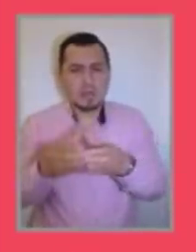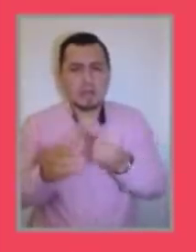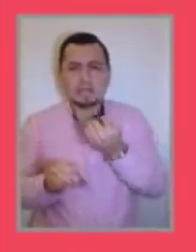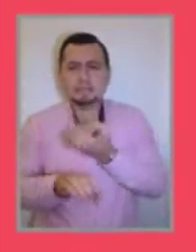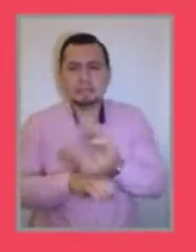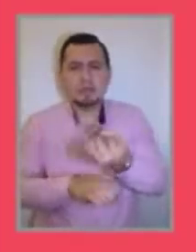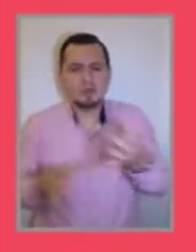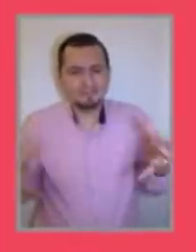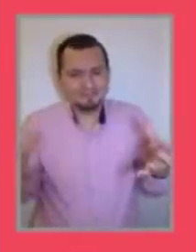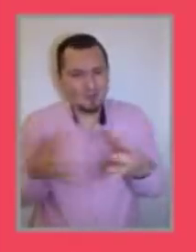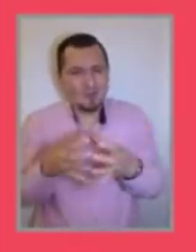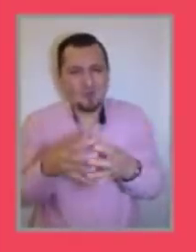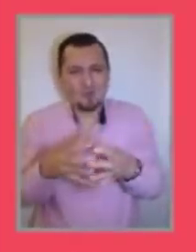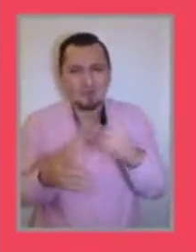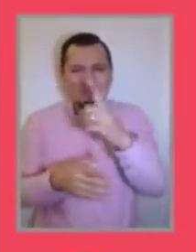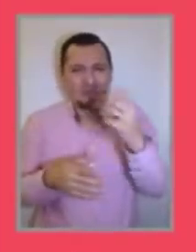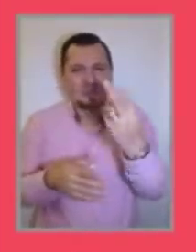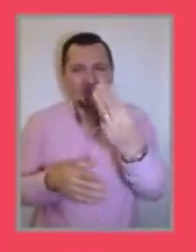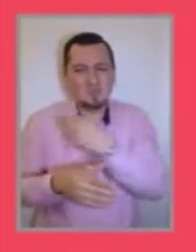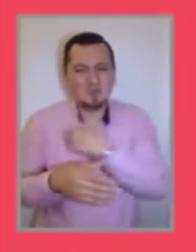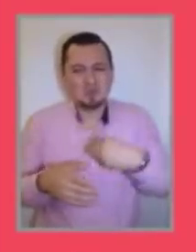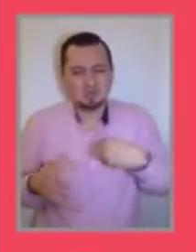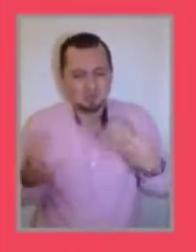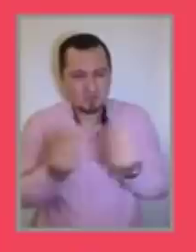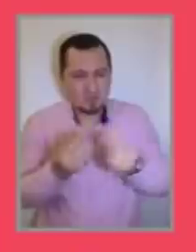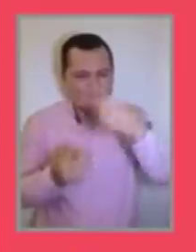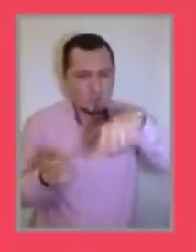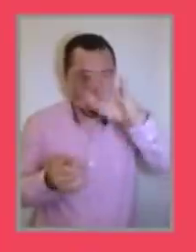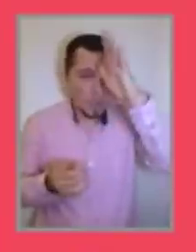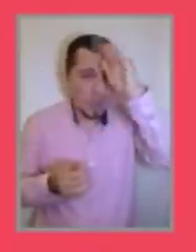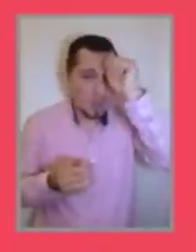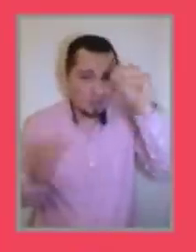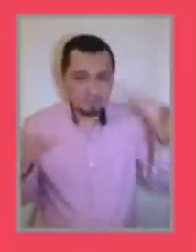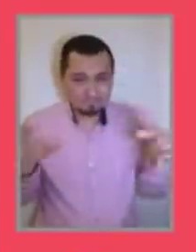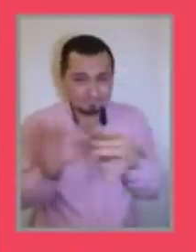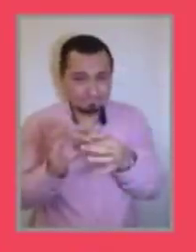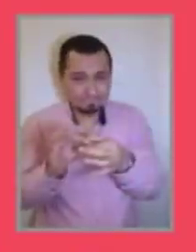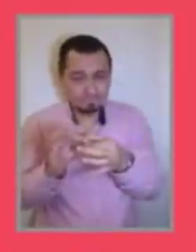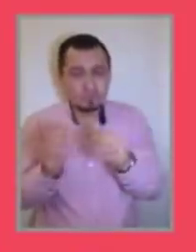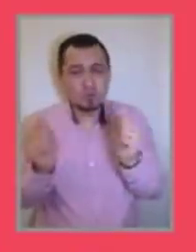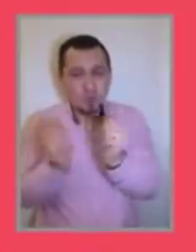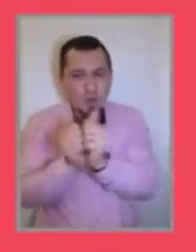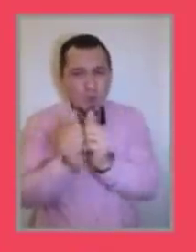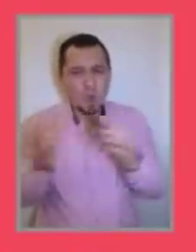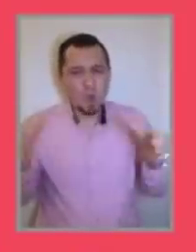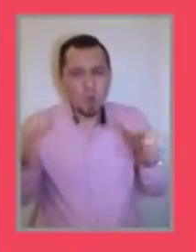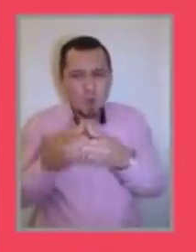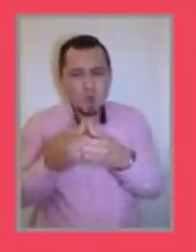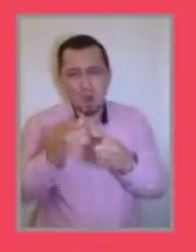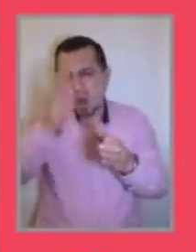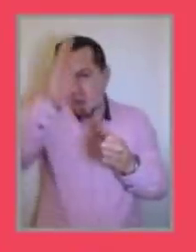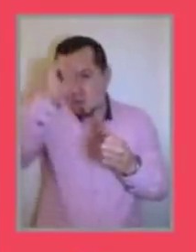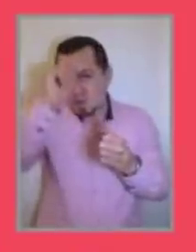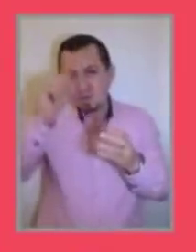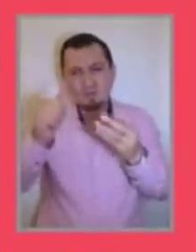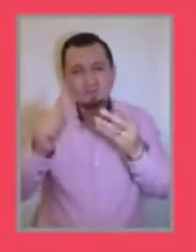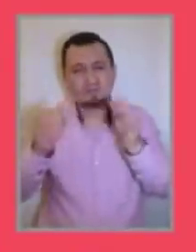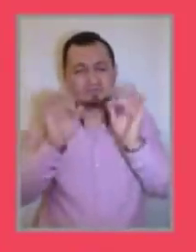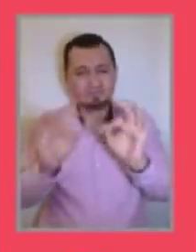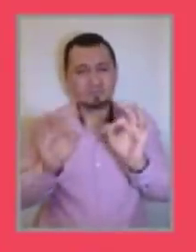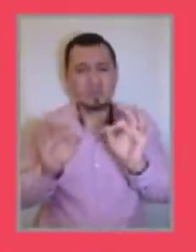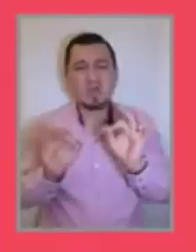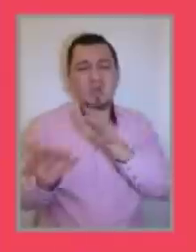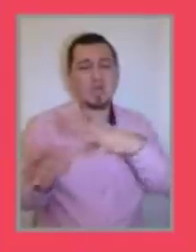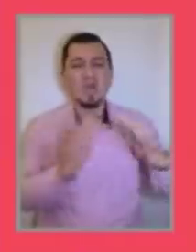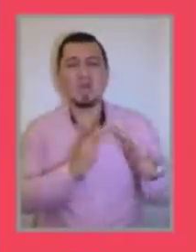hemos explicado ya desde antes que esta idea de hacer estrategias diferenciadas en el territorio es muy complicada de aplicarlas en la realidad.